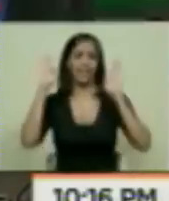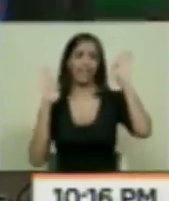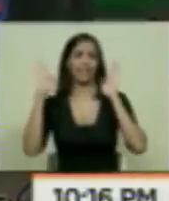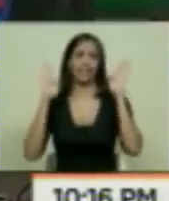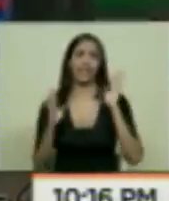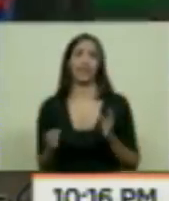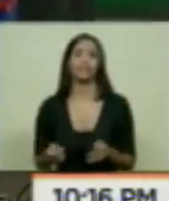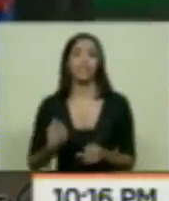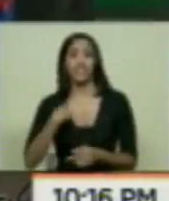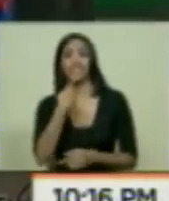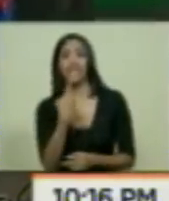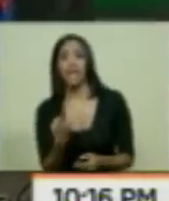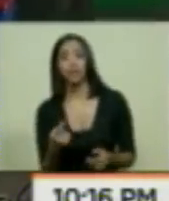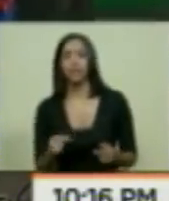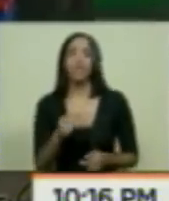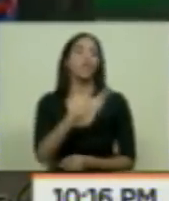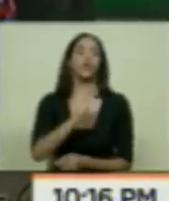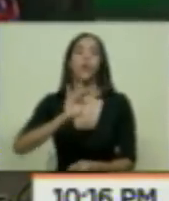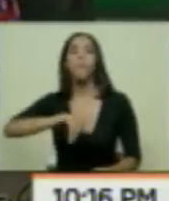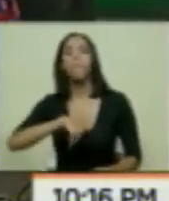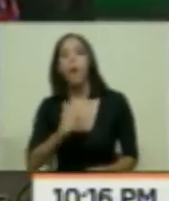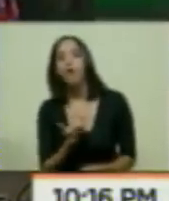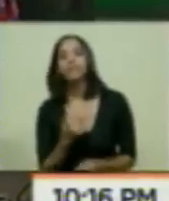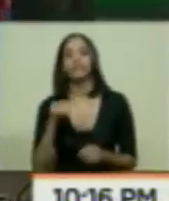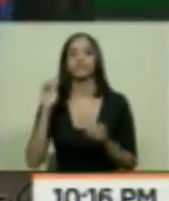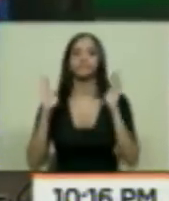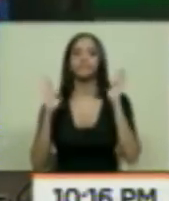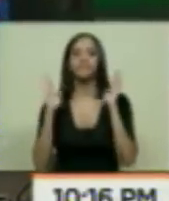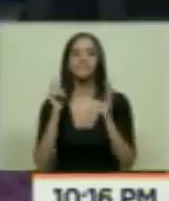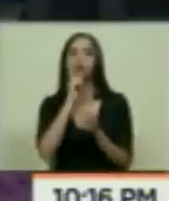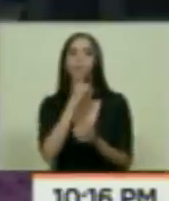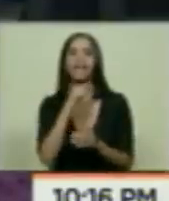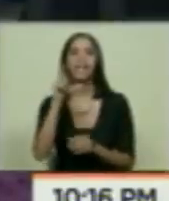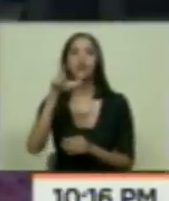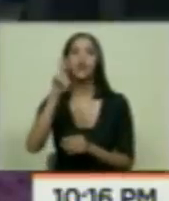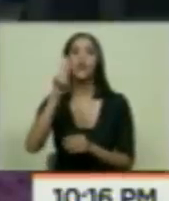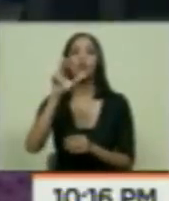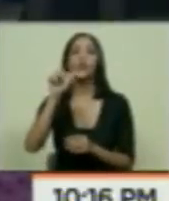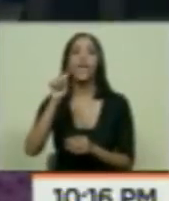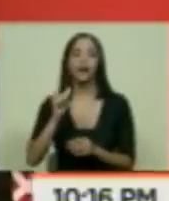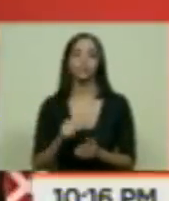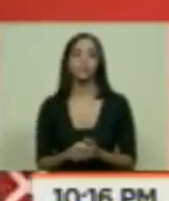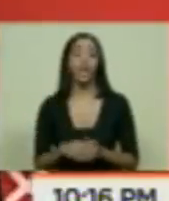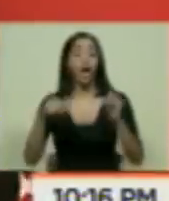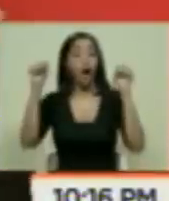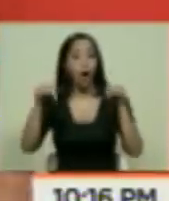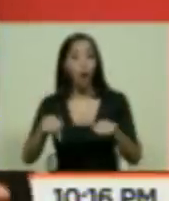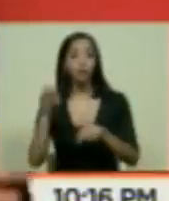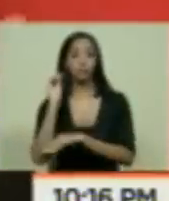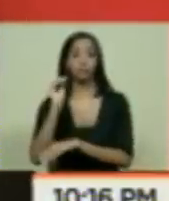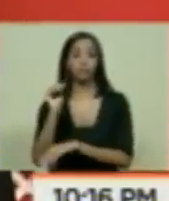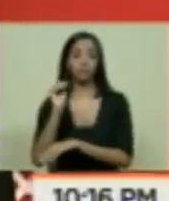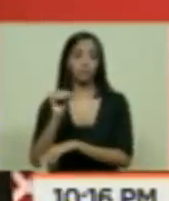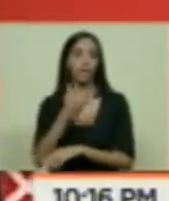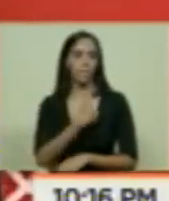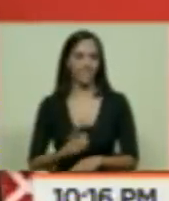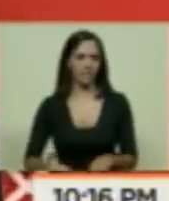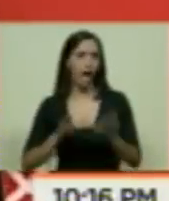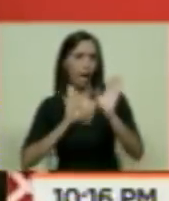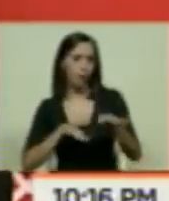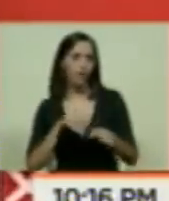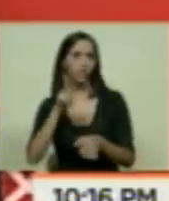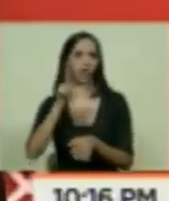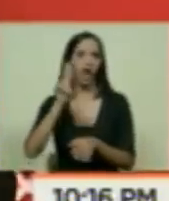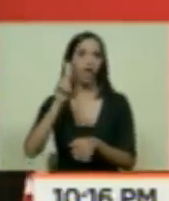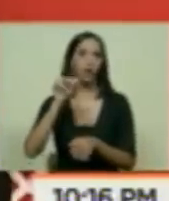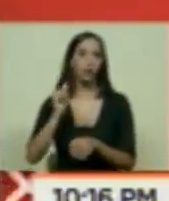prácticamente dijeron que no podía el candidato utilizar el nombre de Lula. Bueno, hoy denunció el candidato presidencial de que está apoyando Lula, pues,